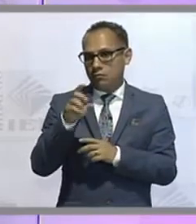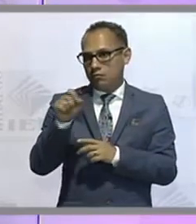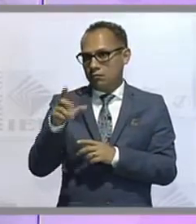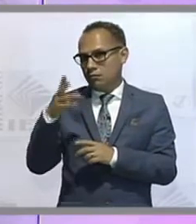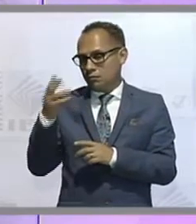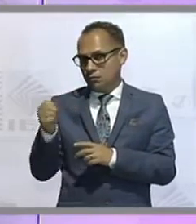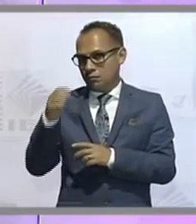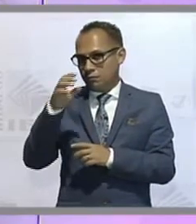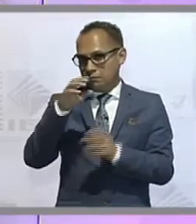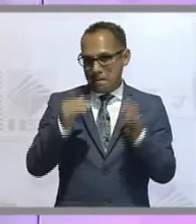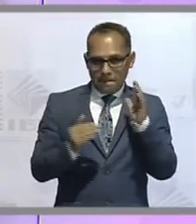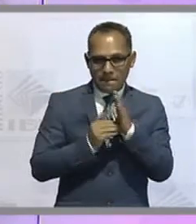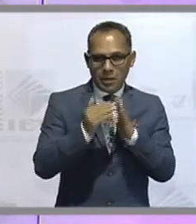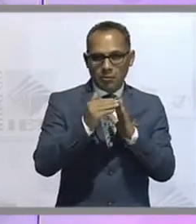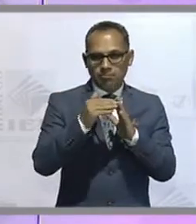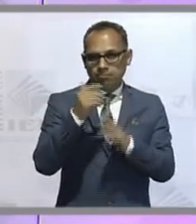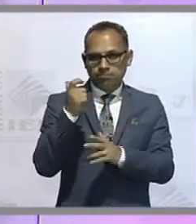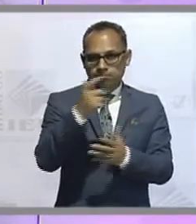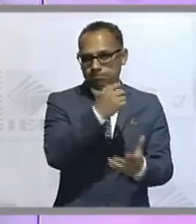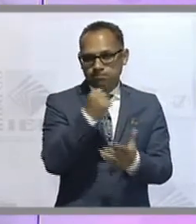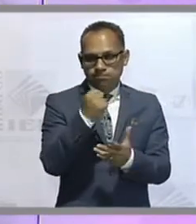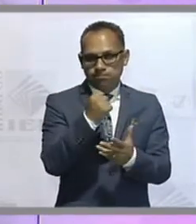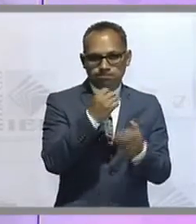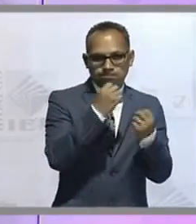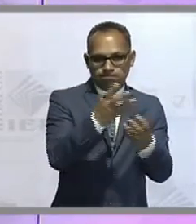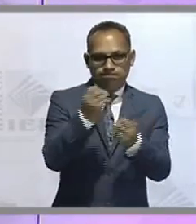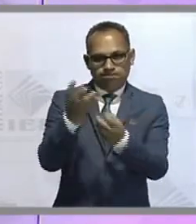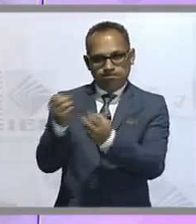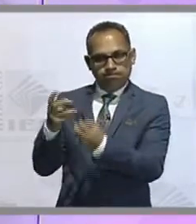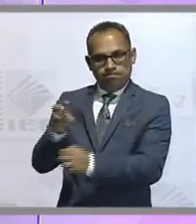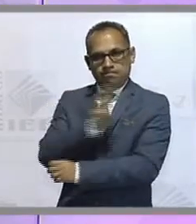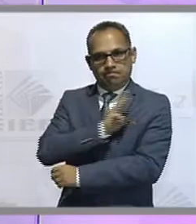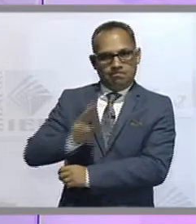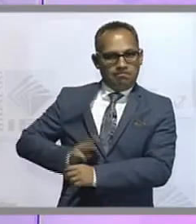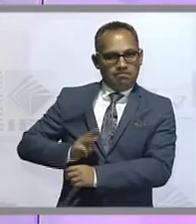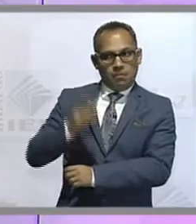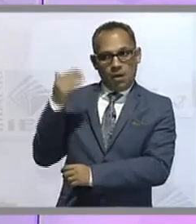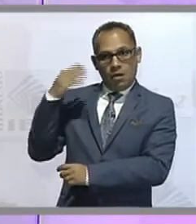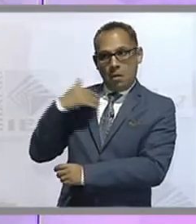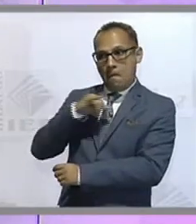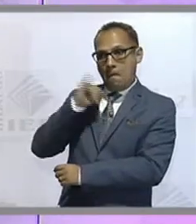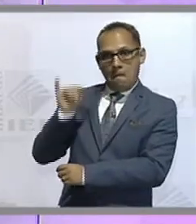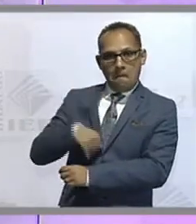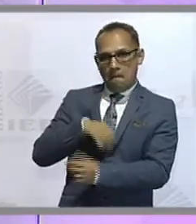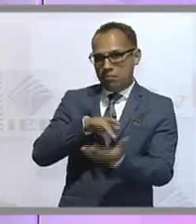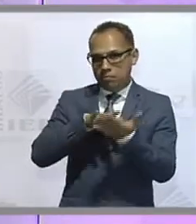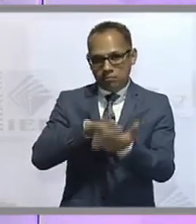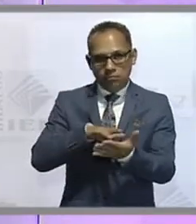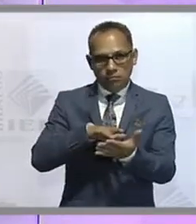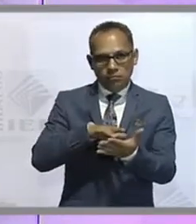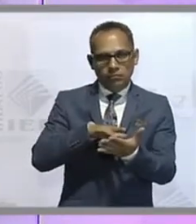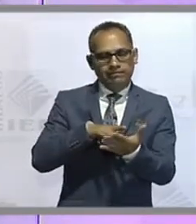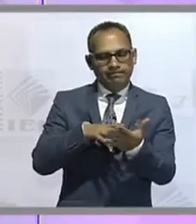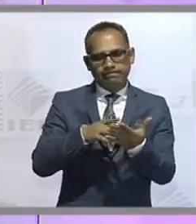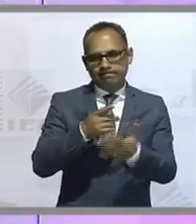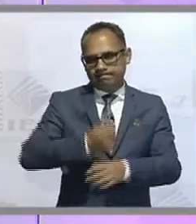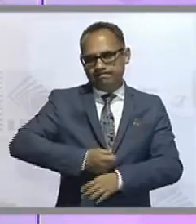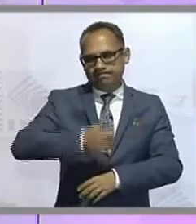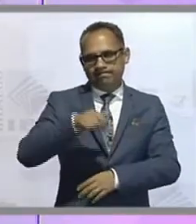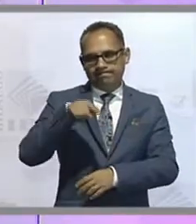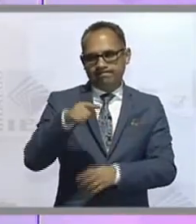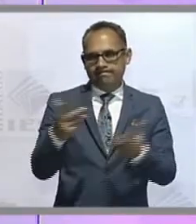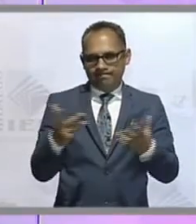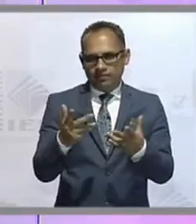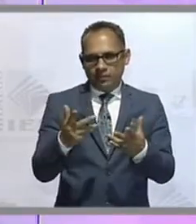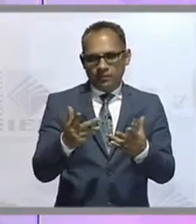pesos bajo que jamás se había realizado a favor de dichos municipios para nosotros la cultura la recreación la juventud y